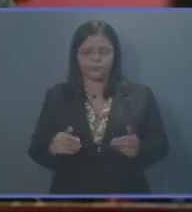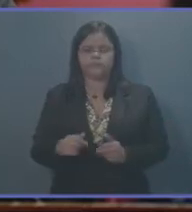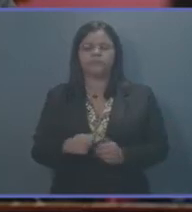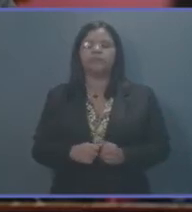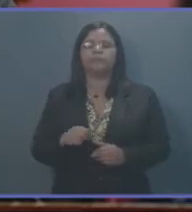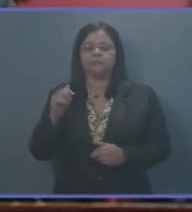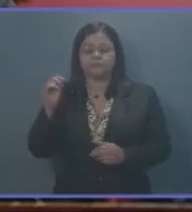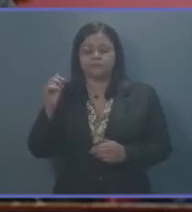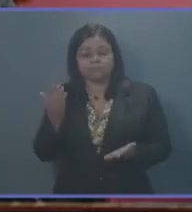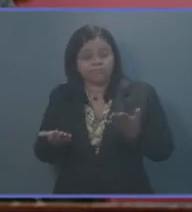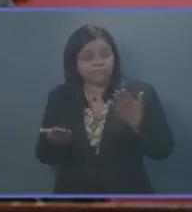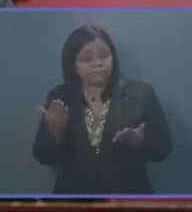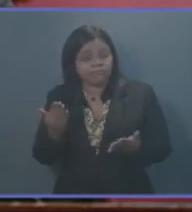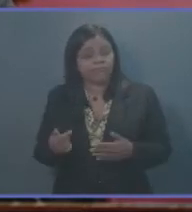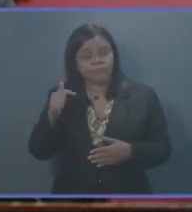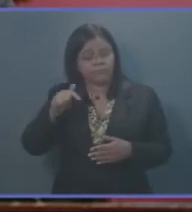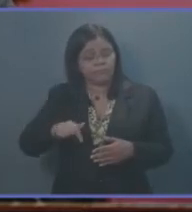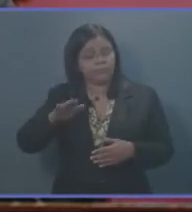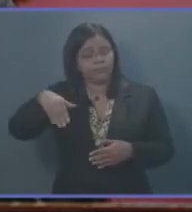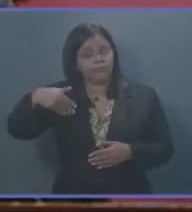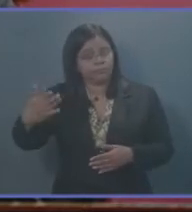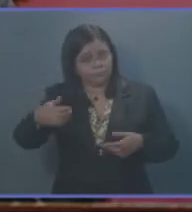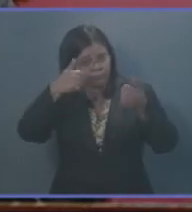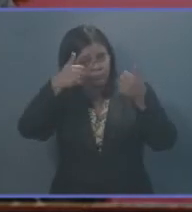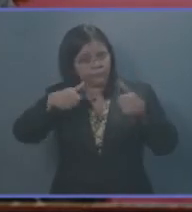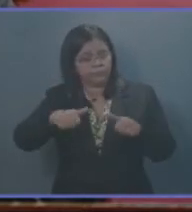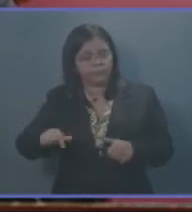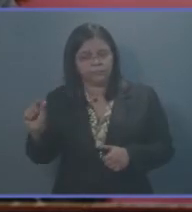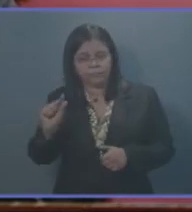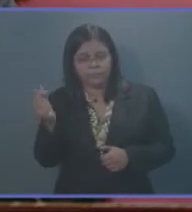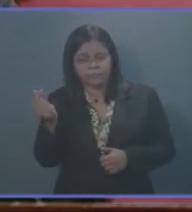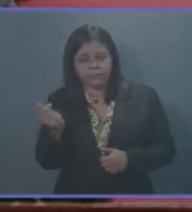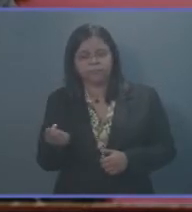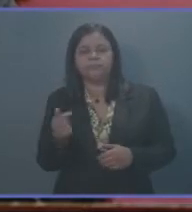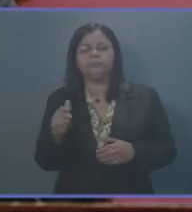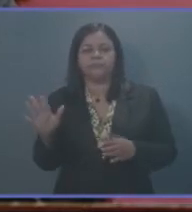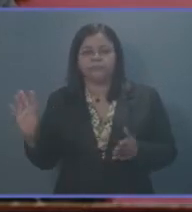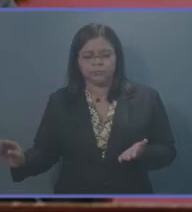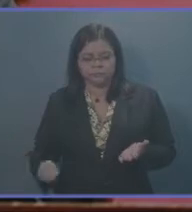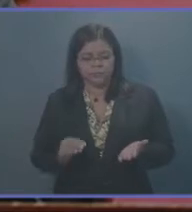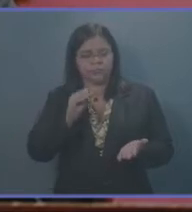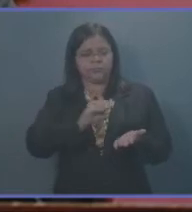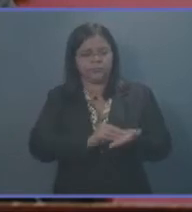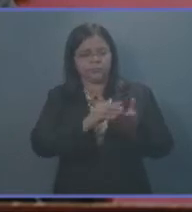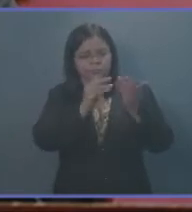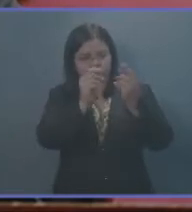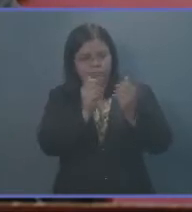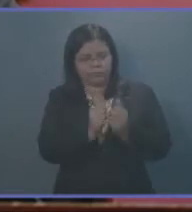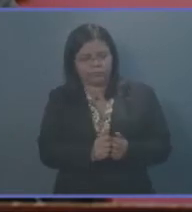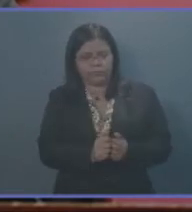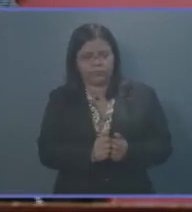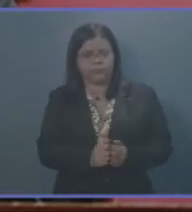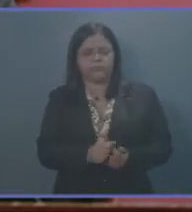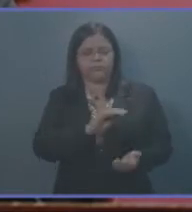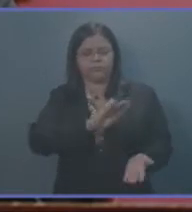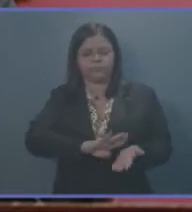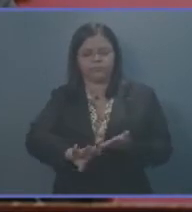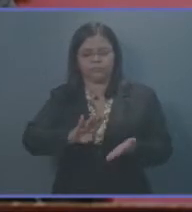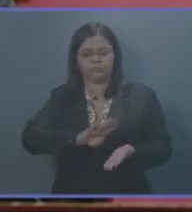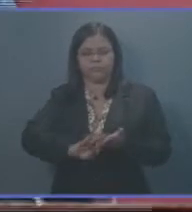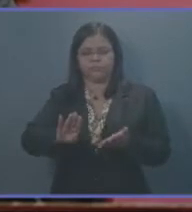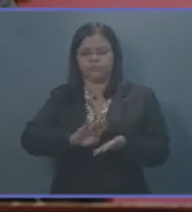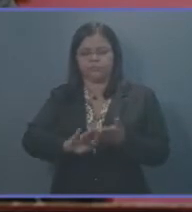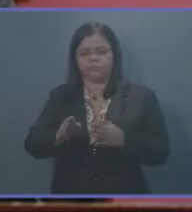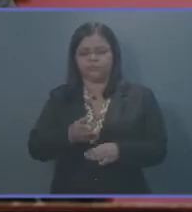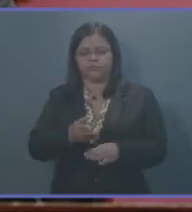de ser aprobado posteriormente el monto de este préstamo formará parte y sustituye el financiamiento al que se